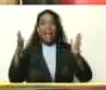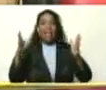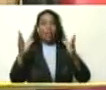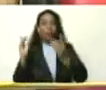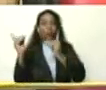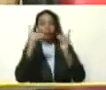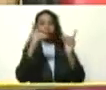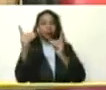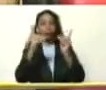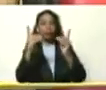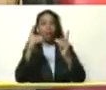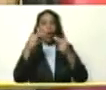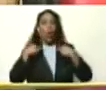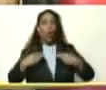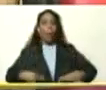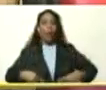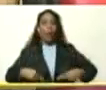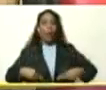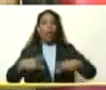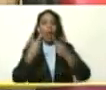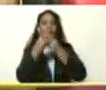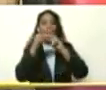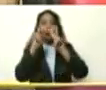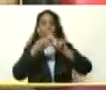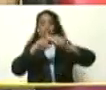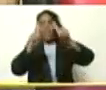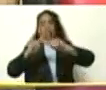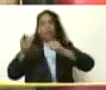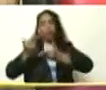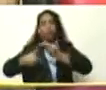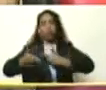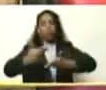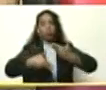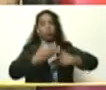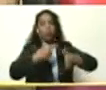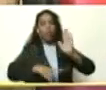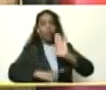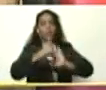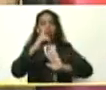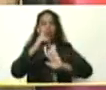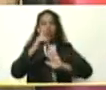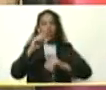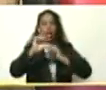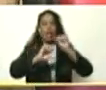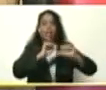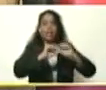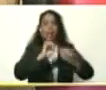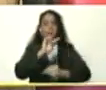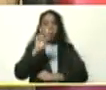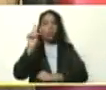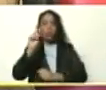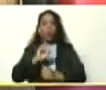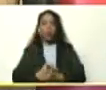paz, en la diversidad, para la cooperación y el desarrollo del siglo XXI.